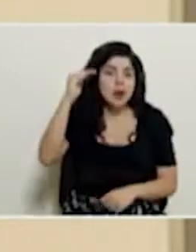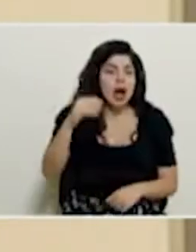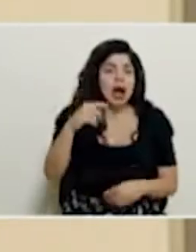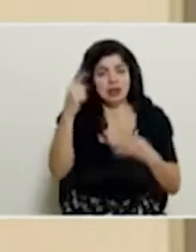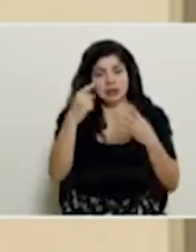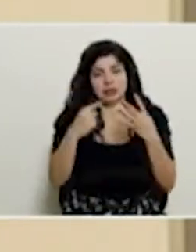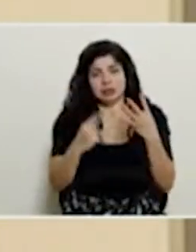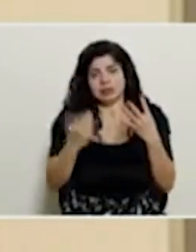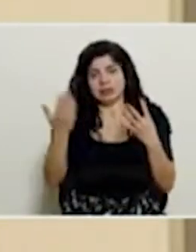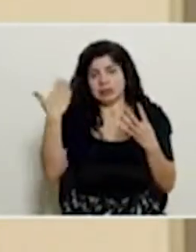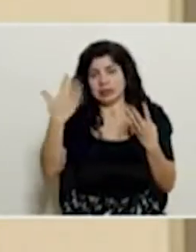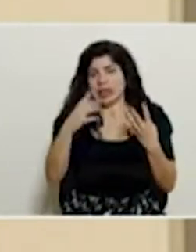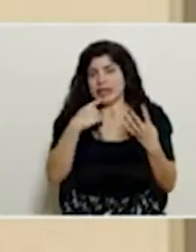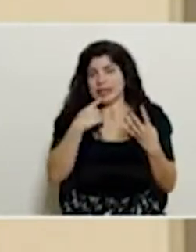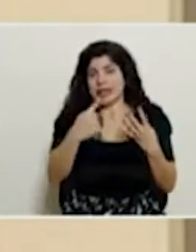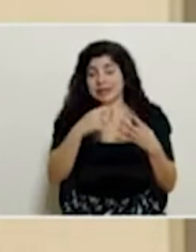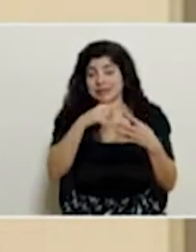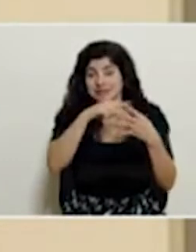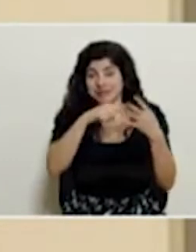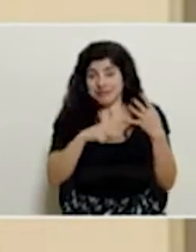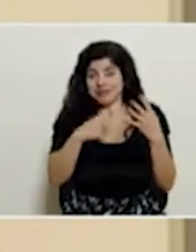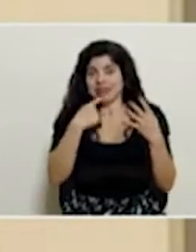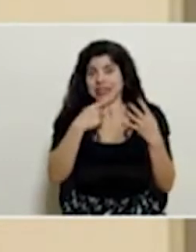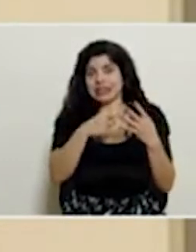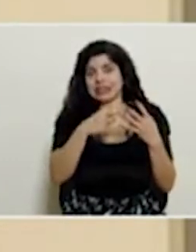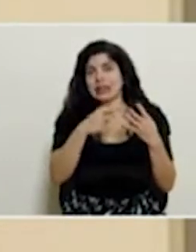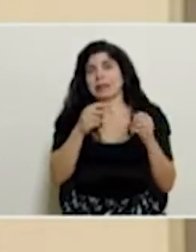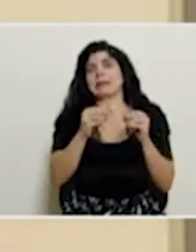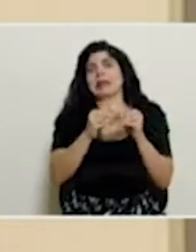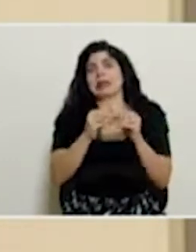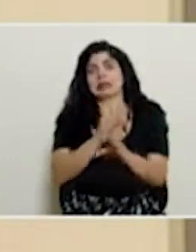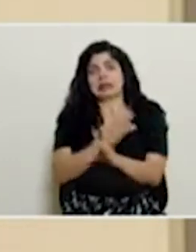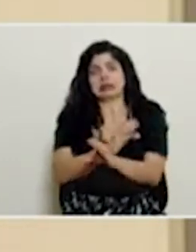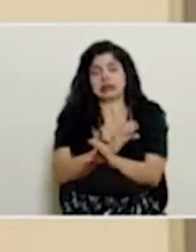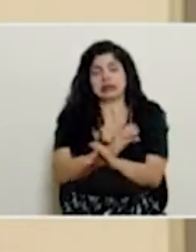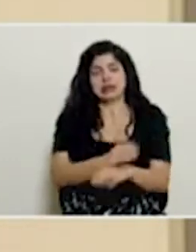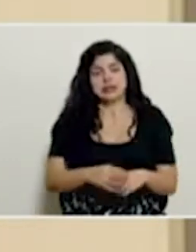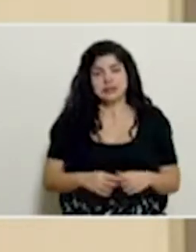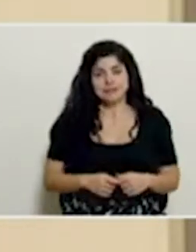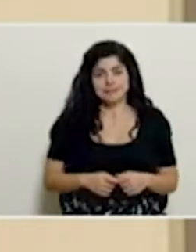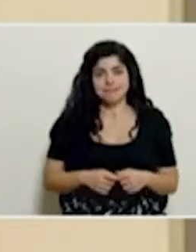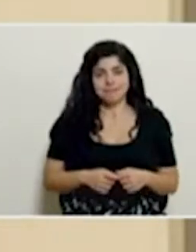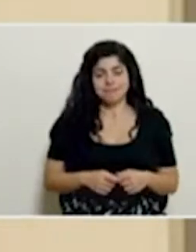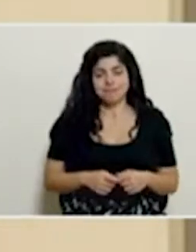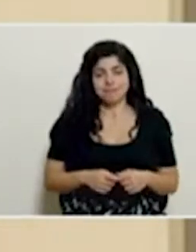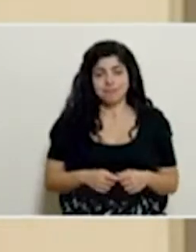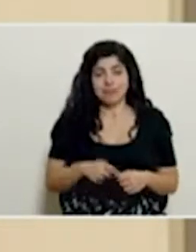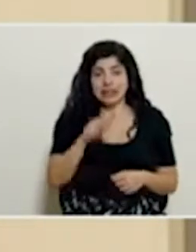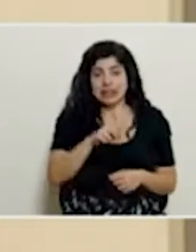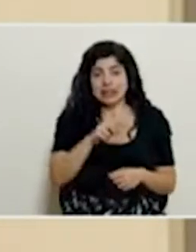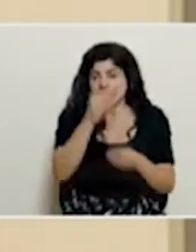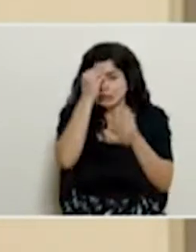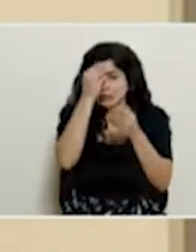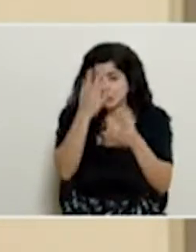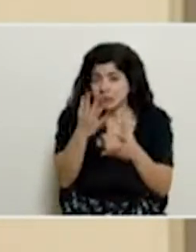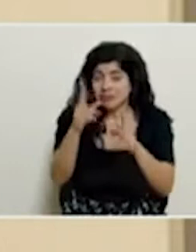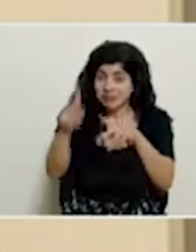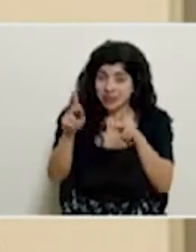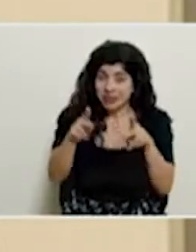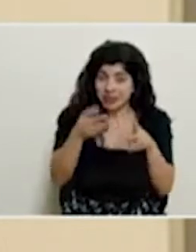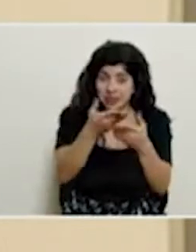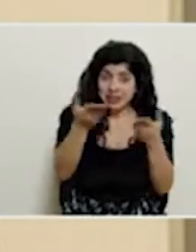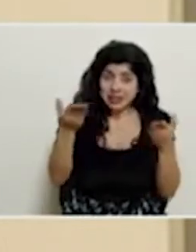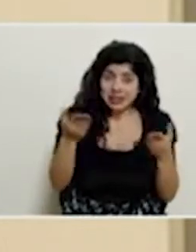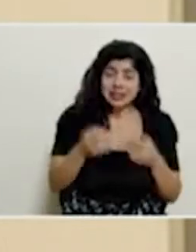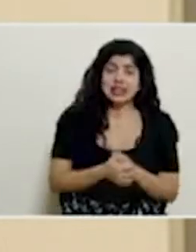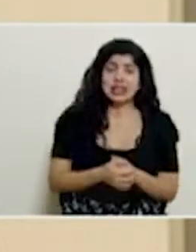diciendo, ¿verdad?, que son de más cuidado. Así que esto es decirles, población, podemos hacer mucho para